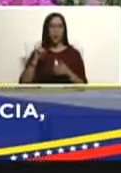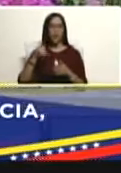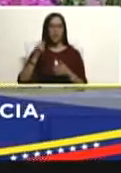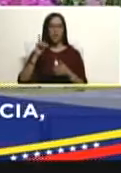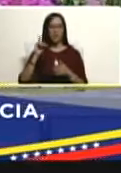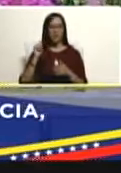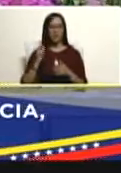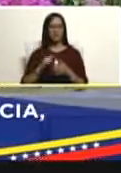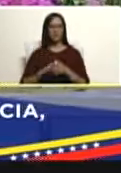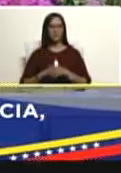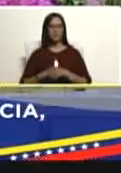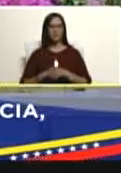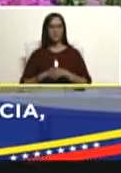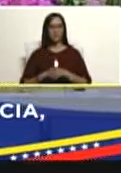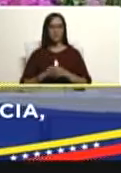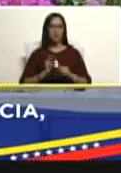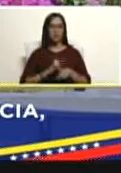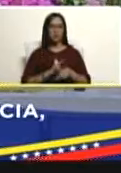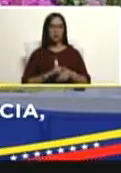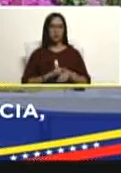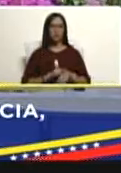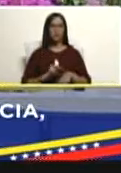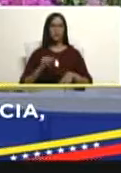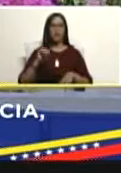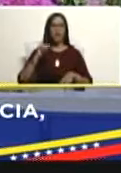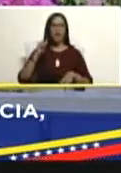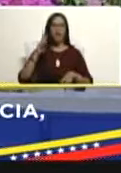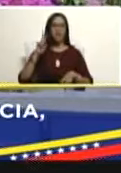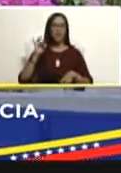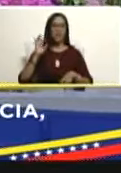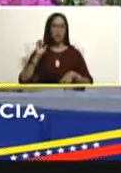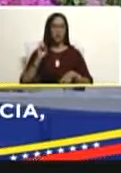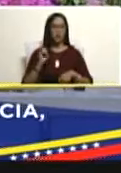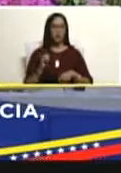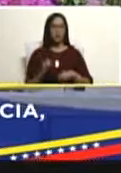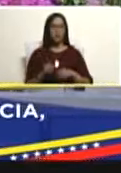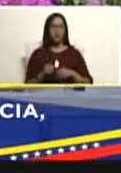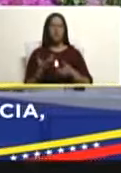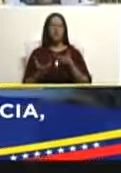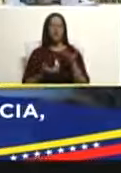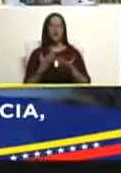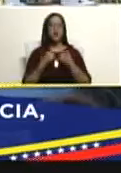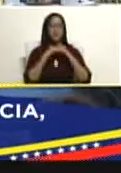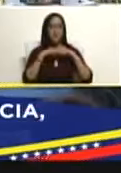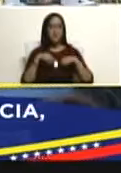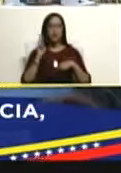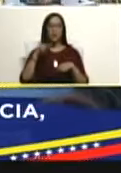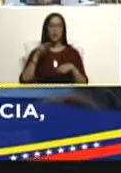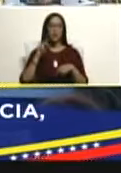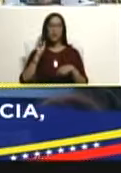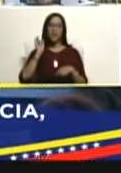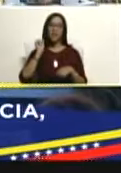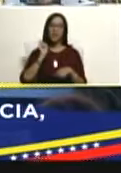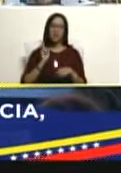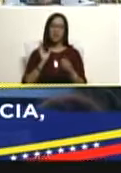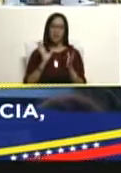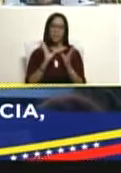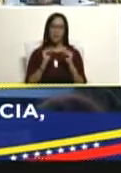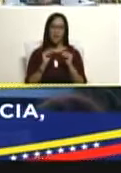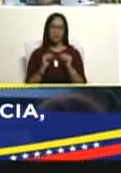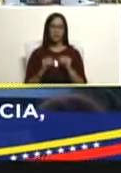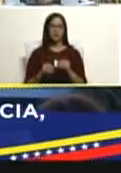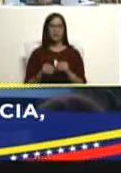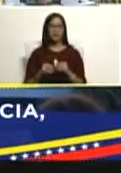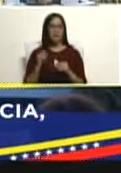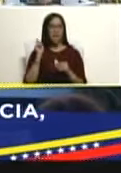a Humberto Fernández Morán, a José Antonio Abreu, el fuego sagrado que jamás se debe apagar. Aquel que